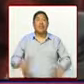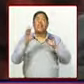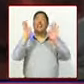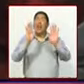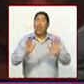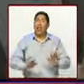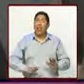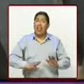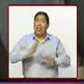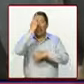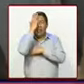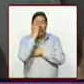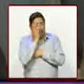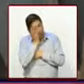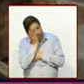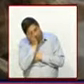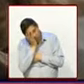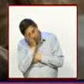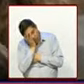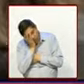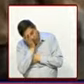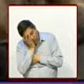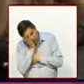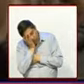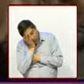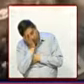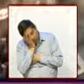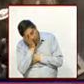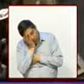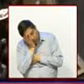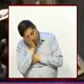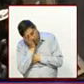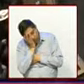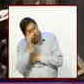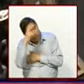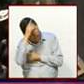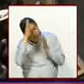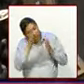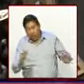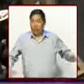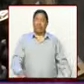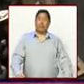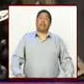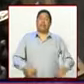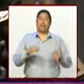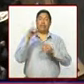Despierten, no se duerman, atentos porque el himno nacional se está cantando.